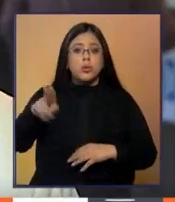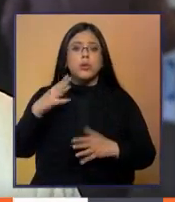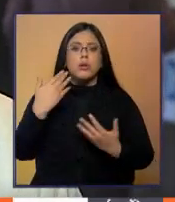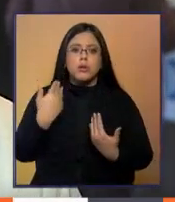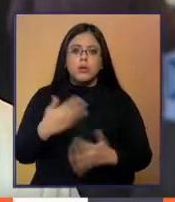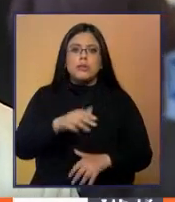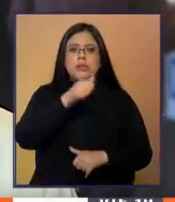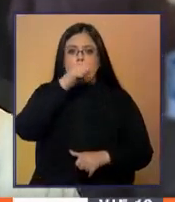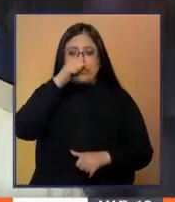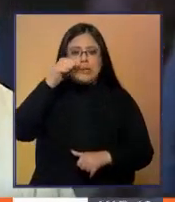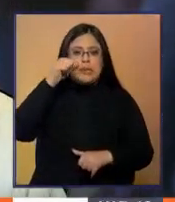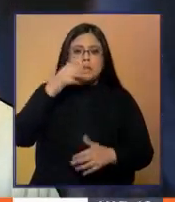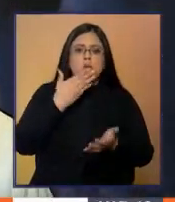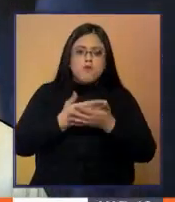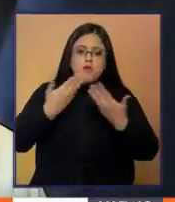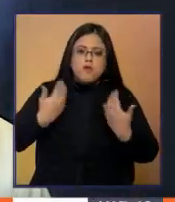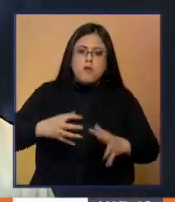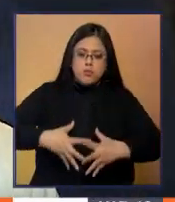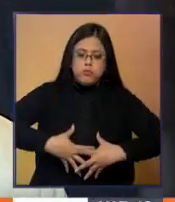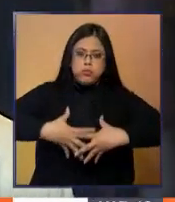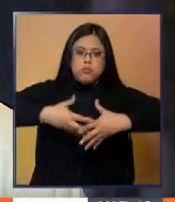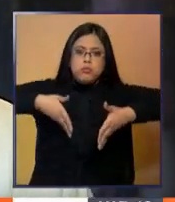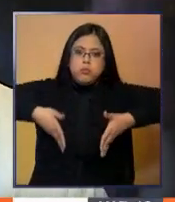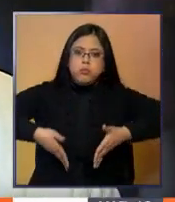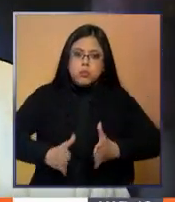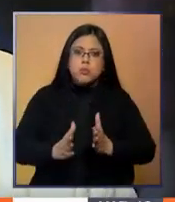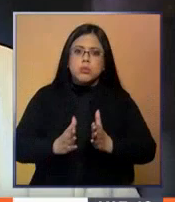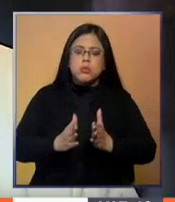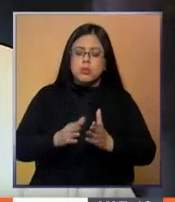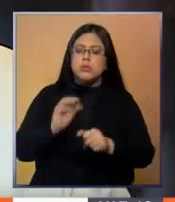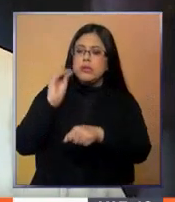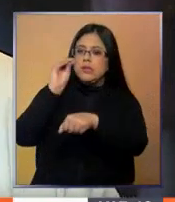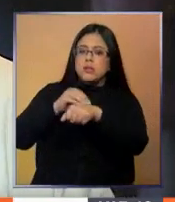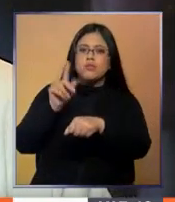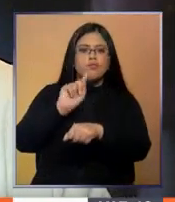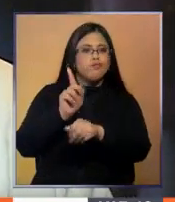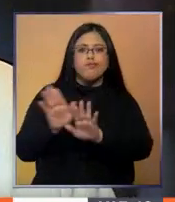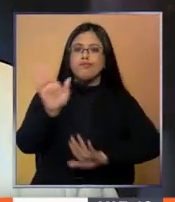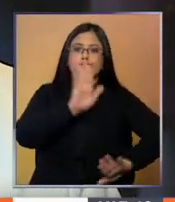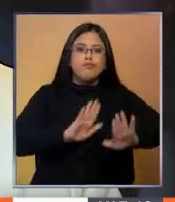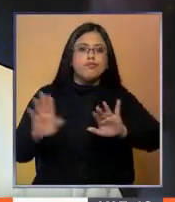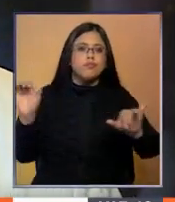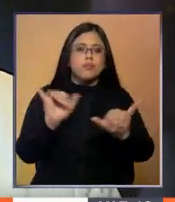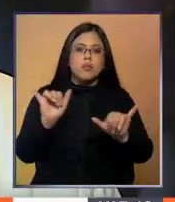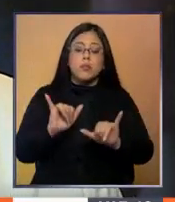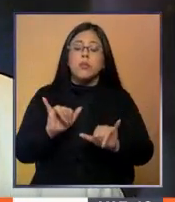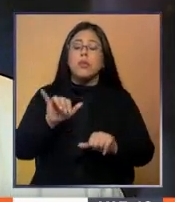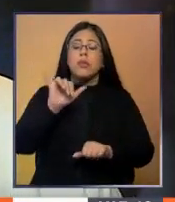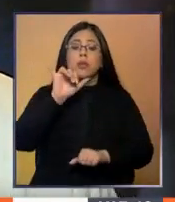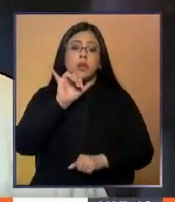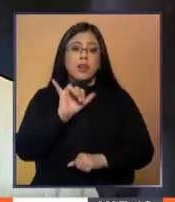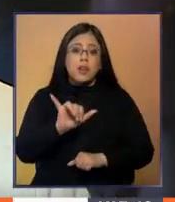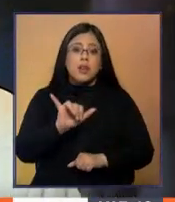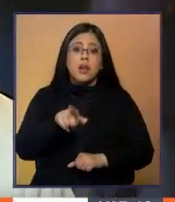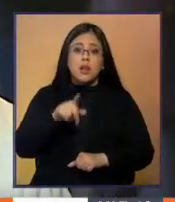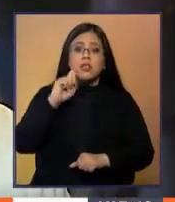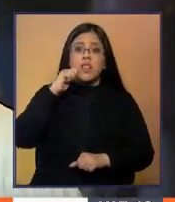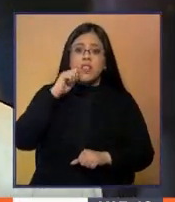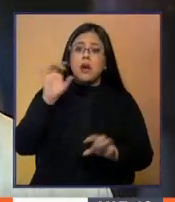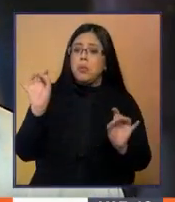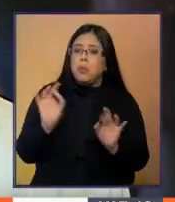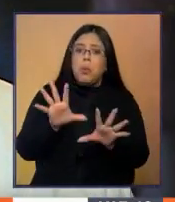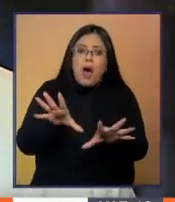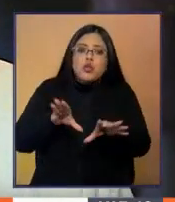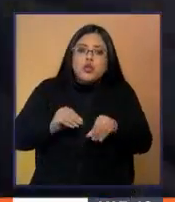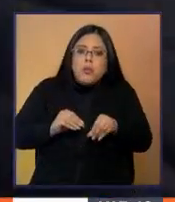momento de llegar en trabajo de parto, de ella informa que no se va a hacer cargo del bebé y que lo haría una abuela paterna que está a cargo de sus